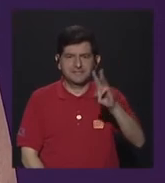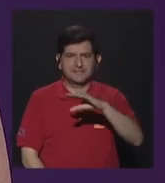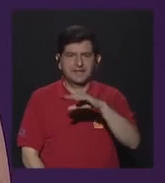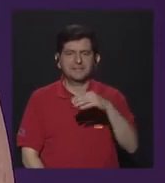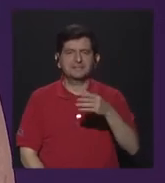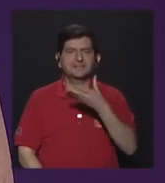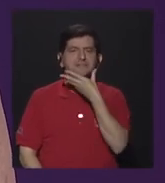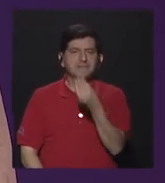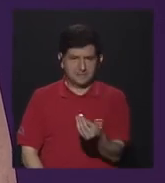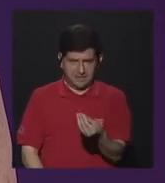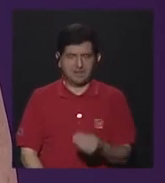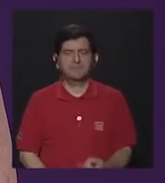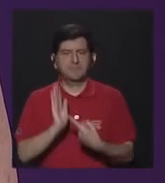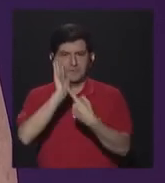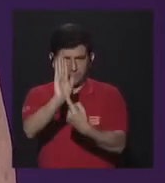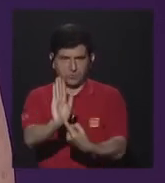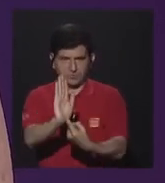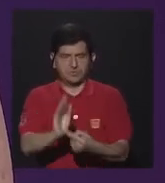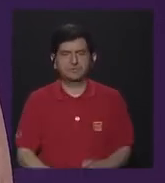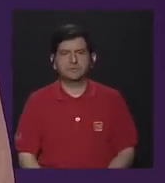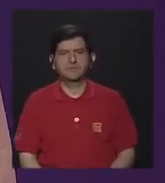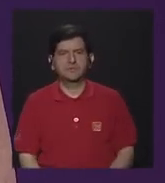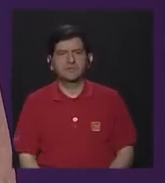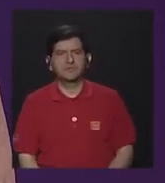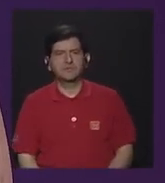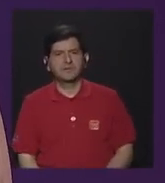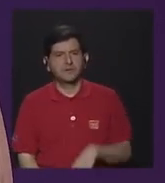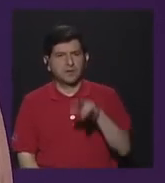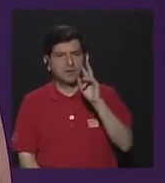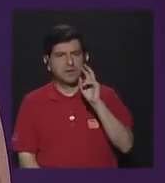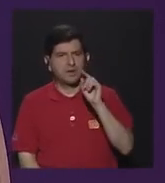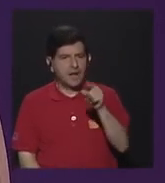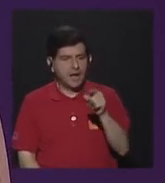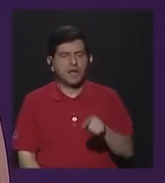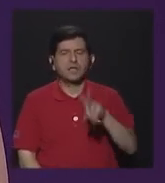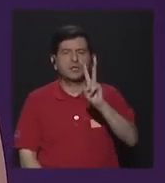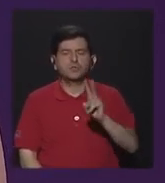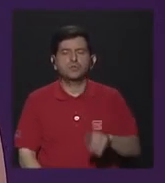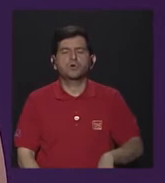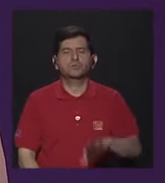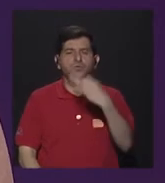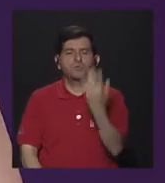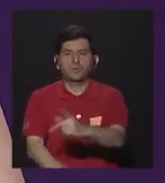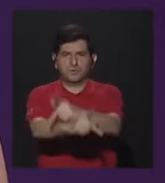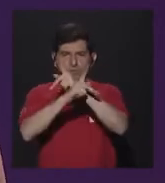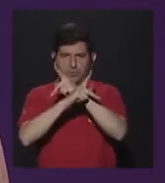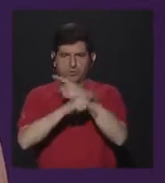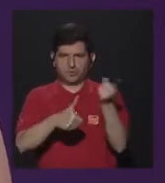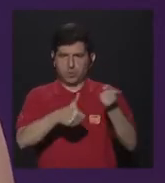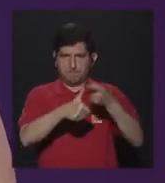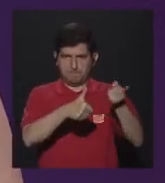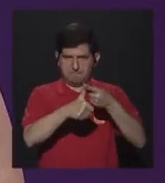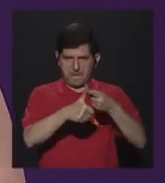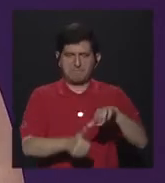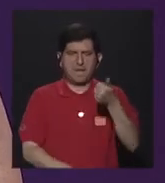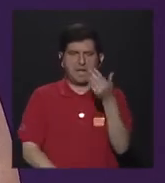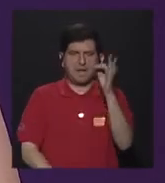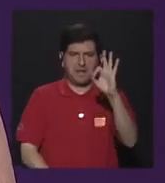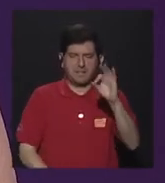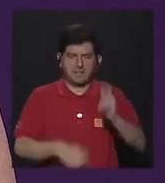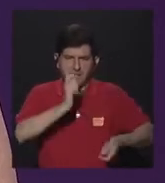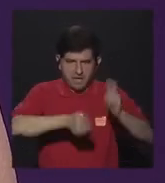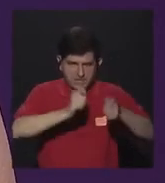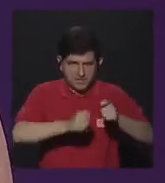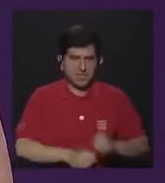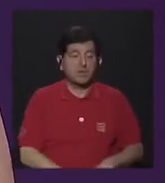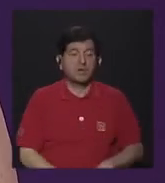presentaron y dos este se solicitaron dos medidas cautelares una primera 19 de septiembre que se